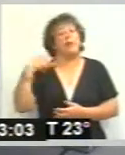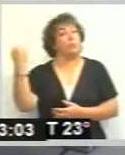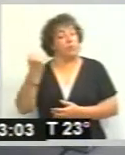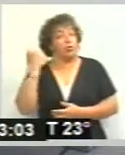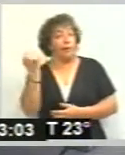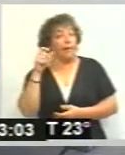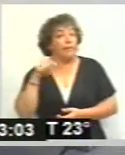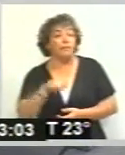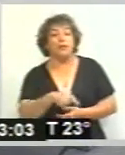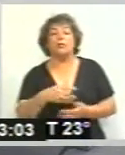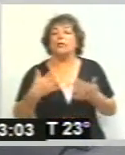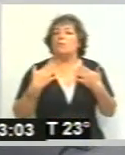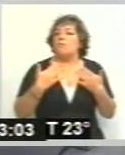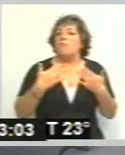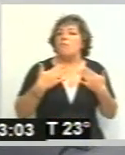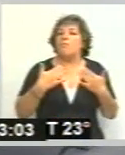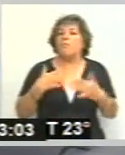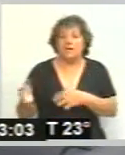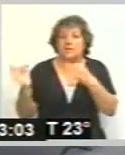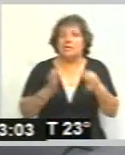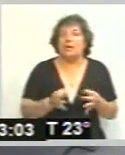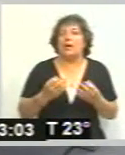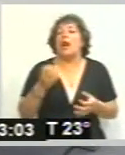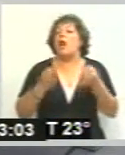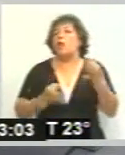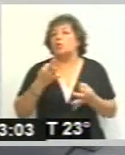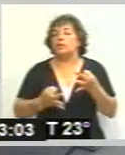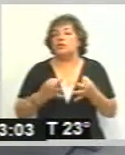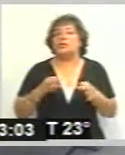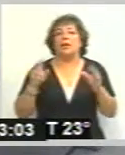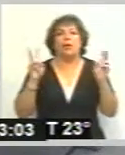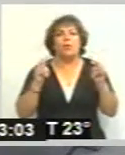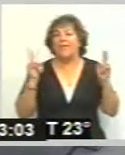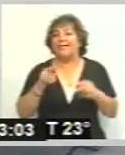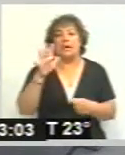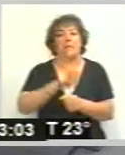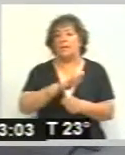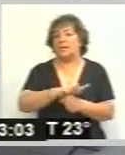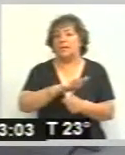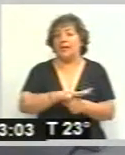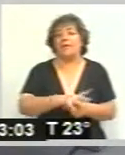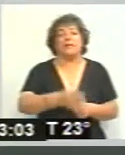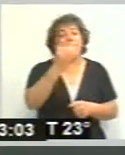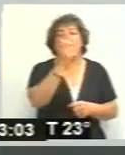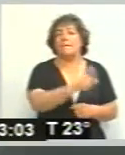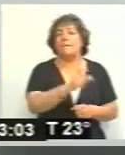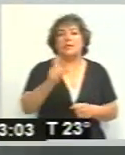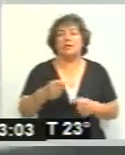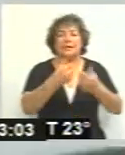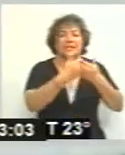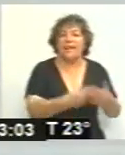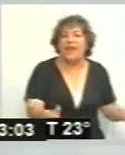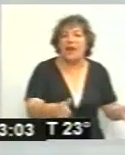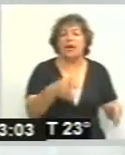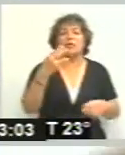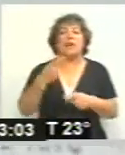importante haber llegado a la justicia en casos tan terribles como los de Metán, donde hubo cuerpos que se dejaron en la